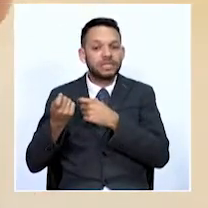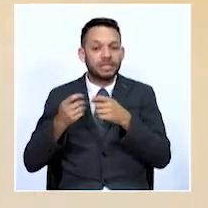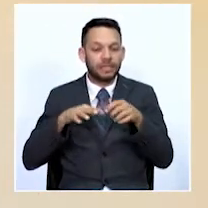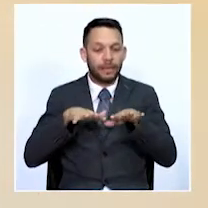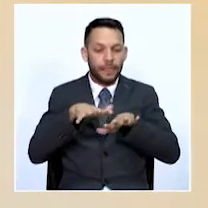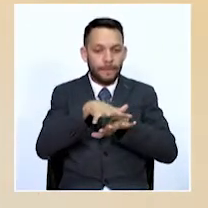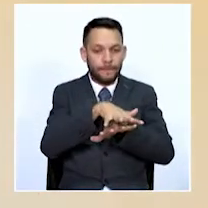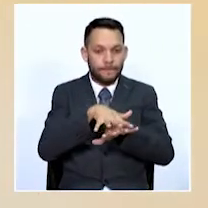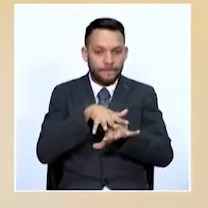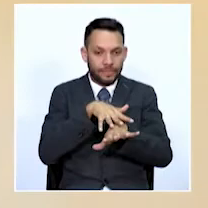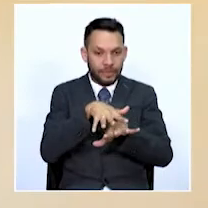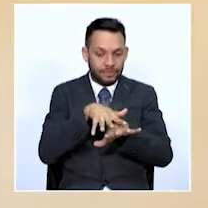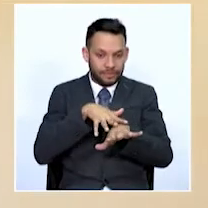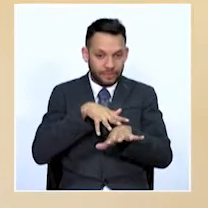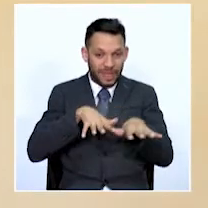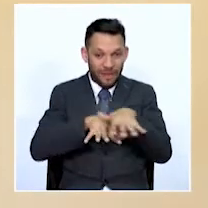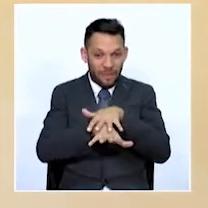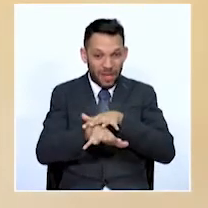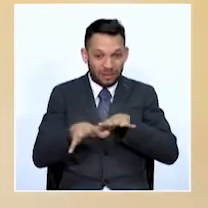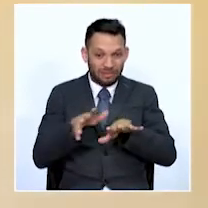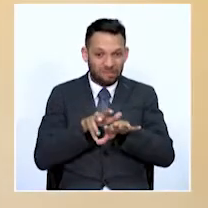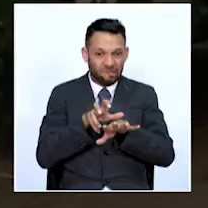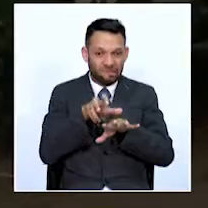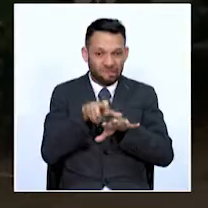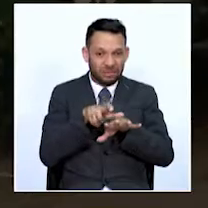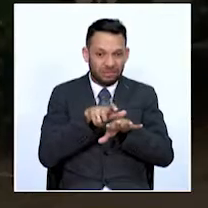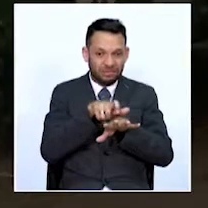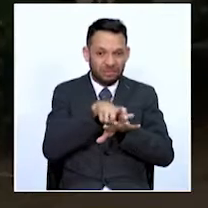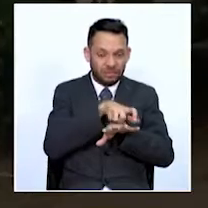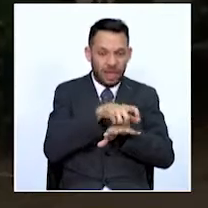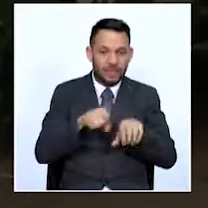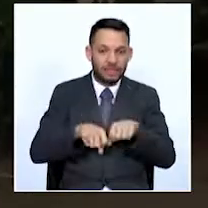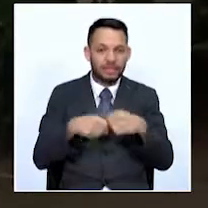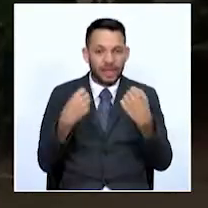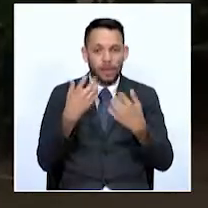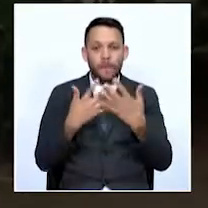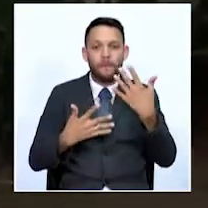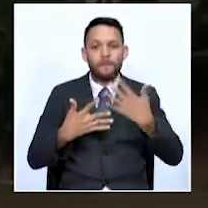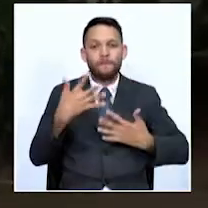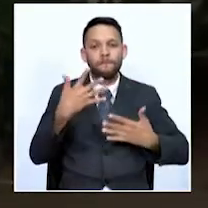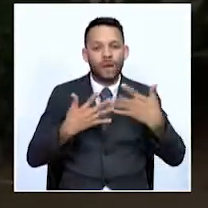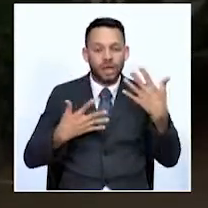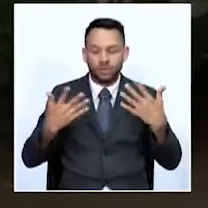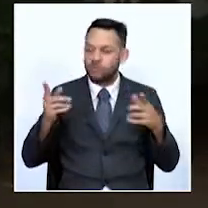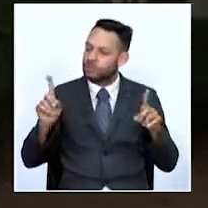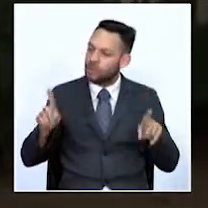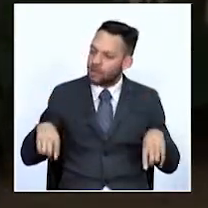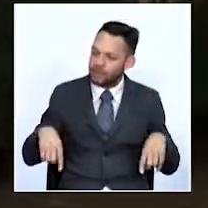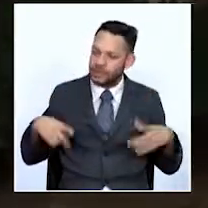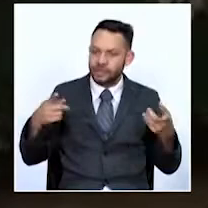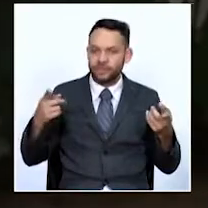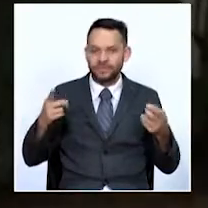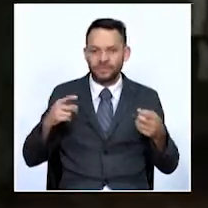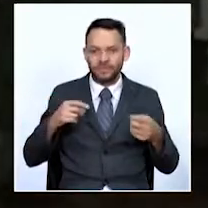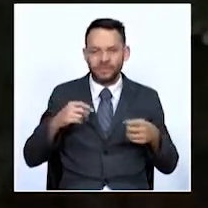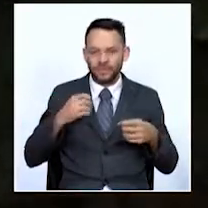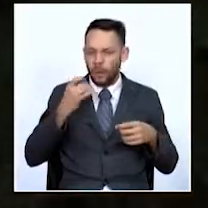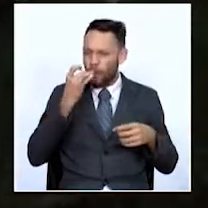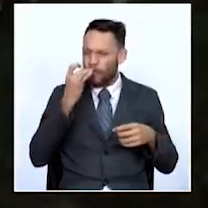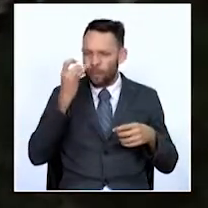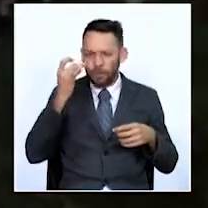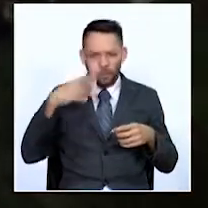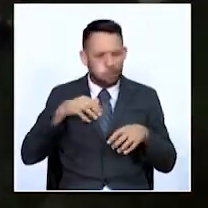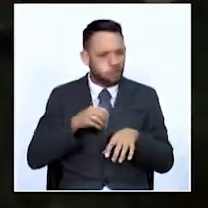uñas, artrosis. Que a la persona se le inflaman las articulaciones